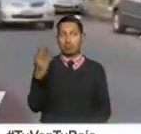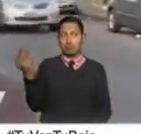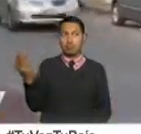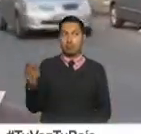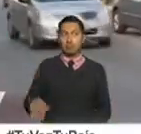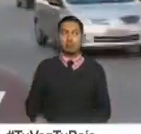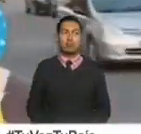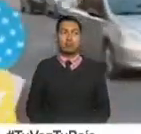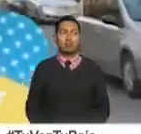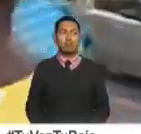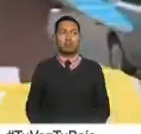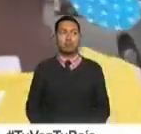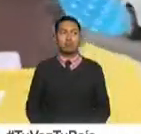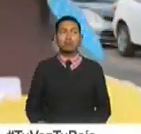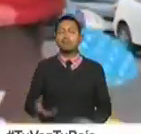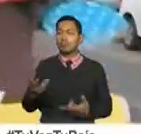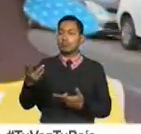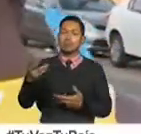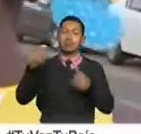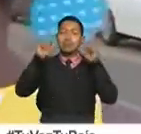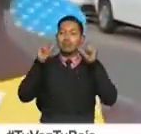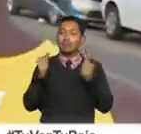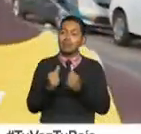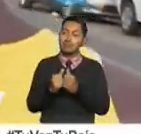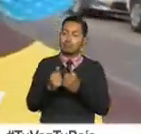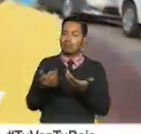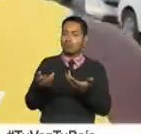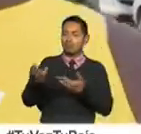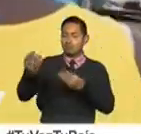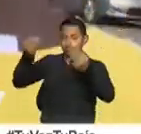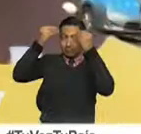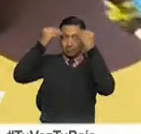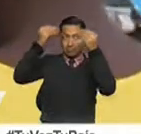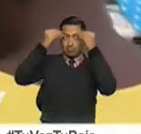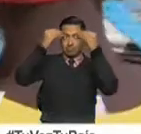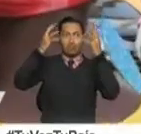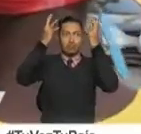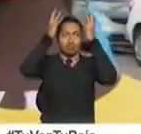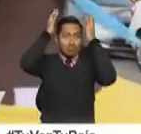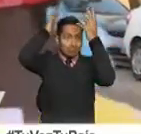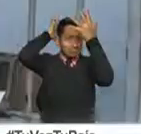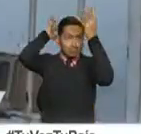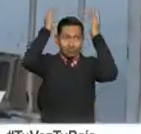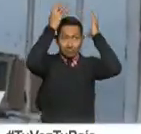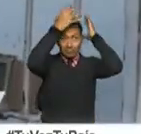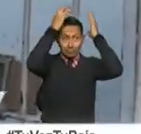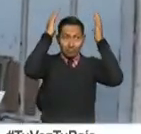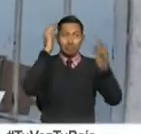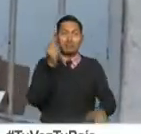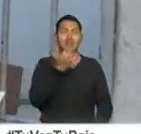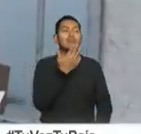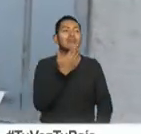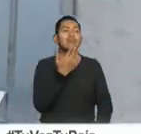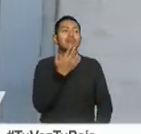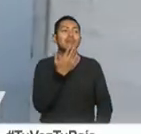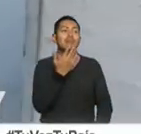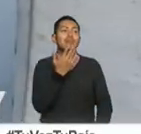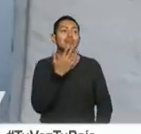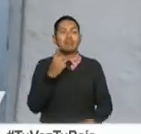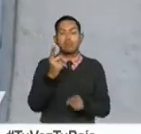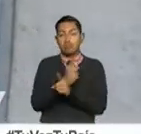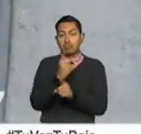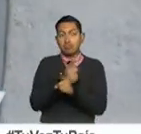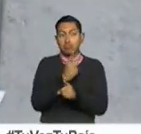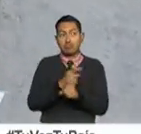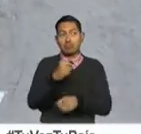la tradición que heredó de su tatarabuela, protege siempre su cabeza con coloridos turbantes. Por eso, cuando el año pasado tuvo